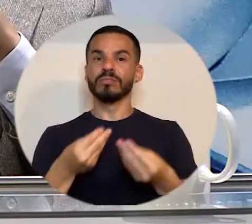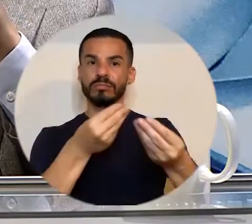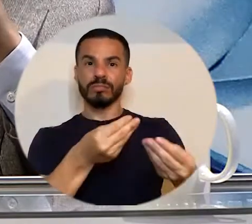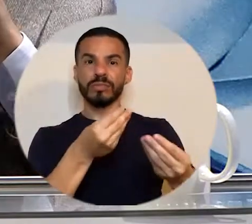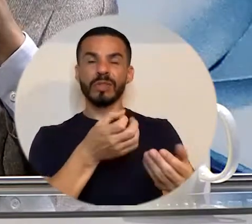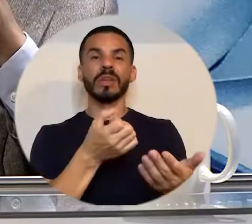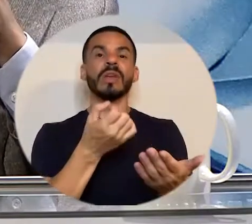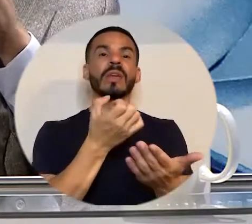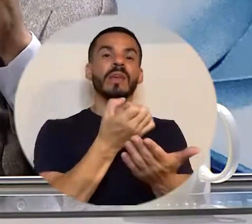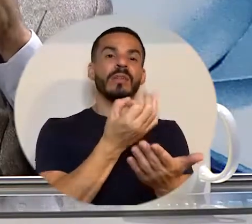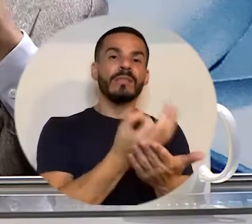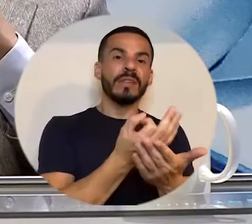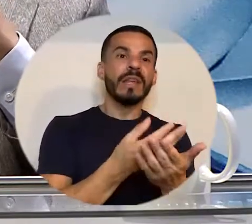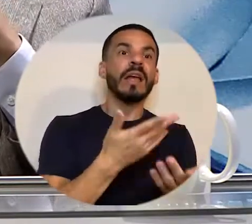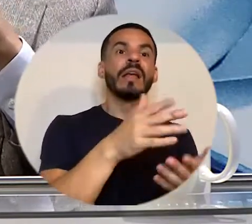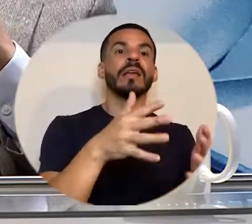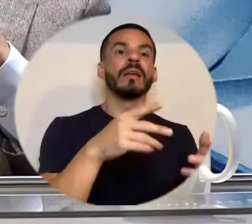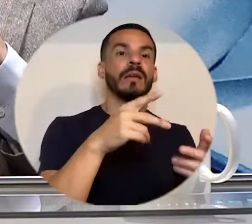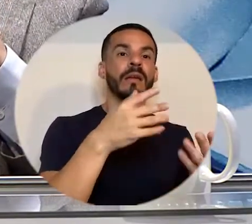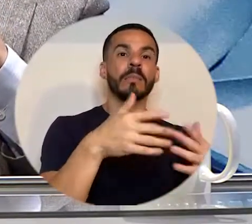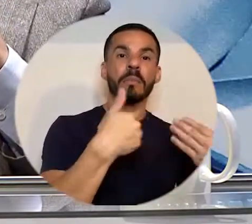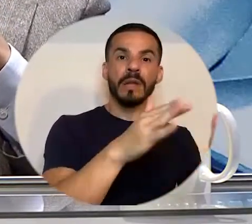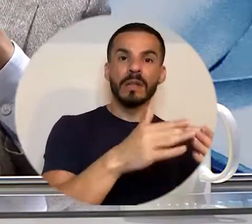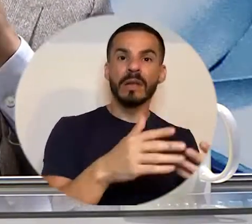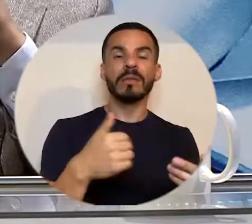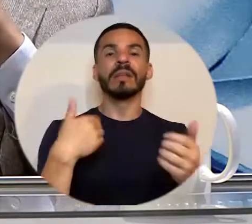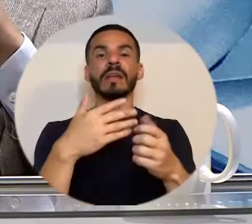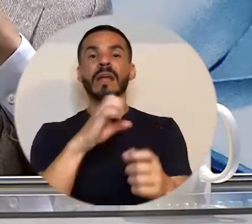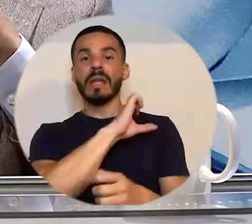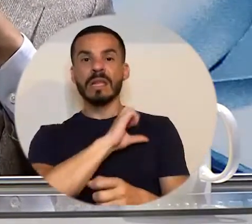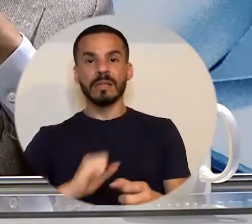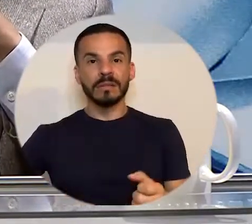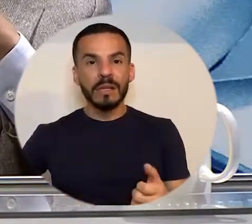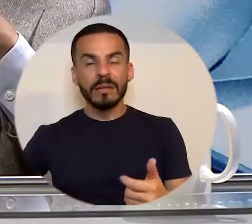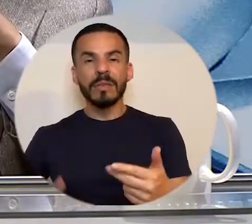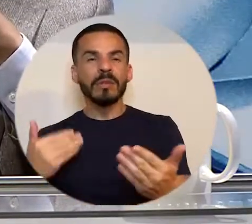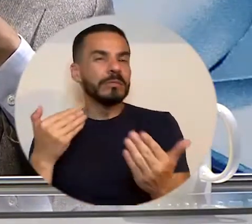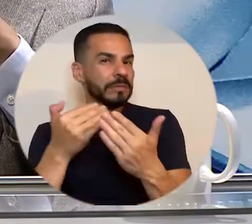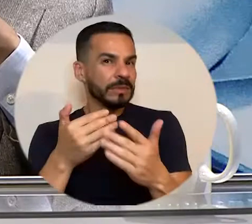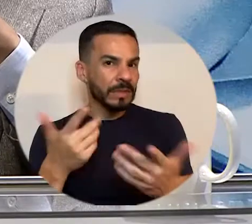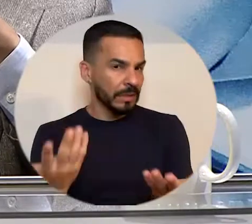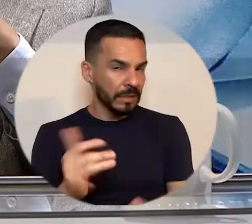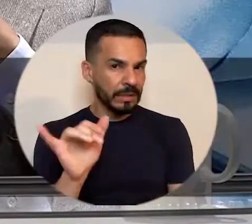China y sus inversiones en Panamá, China y su cercanía al gobierno de El Salvador.